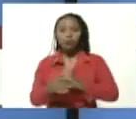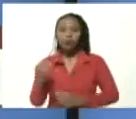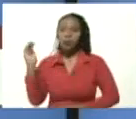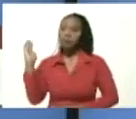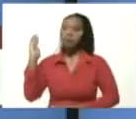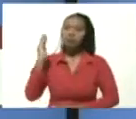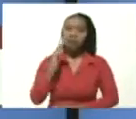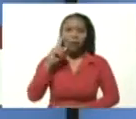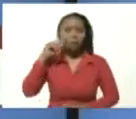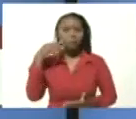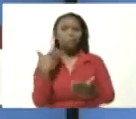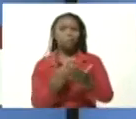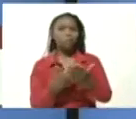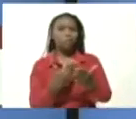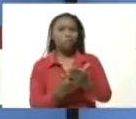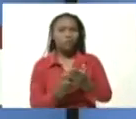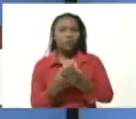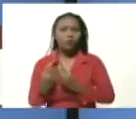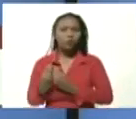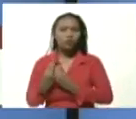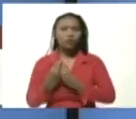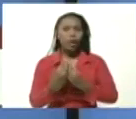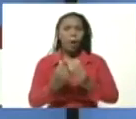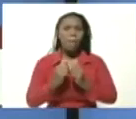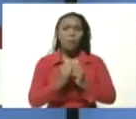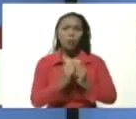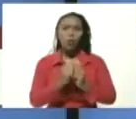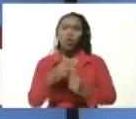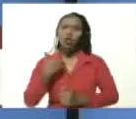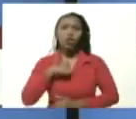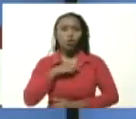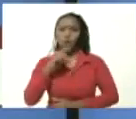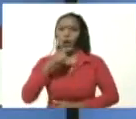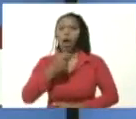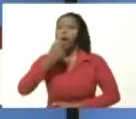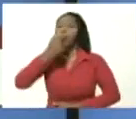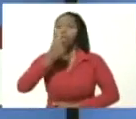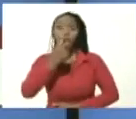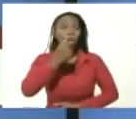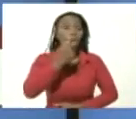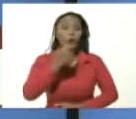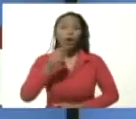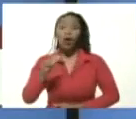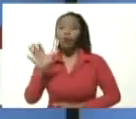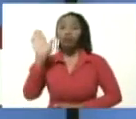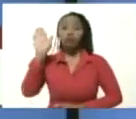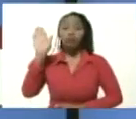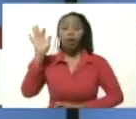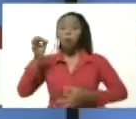venimos a testimoniar y acompañar, no somos árbitros ni jueces.